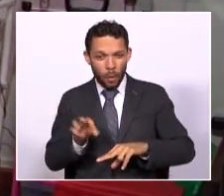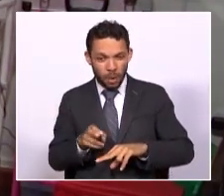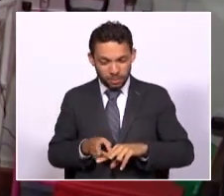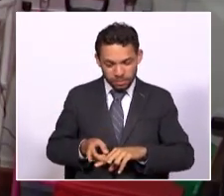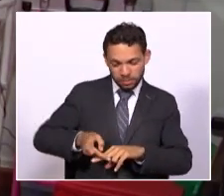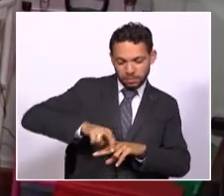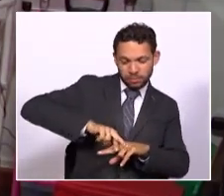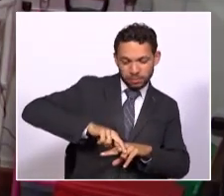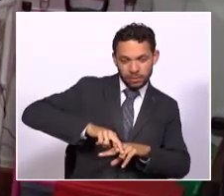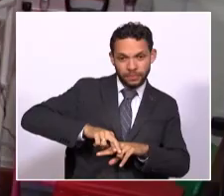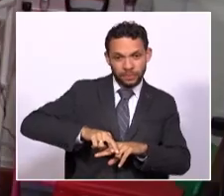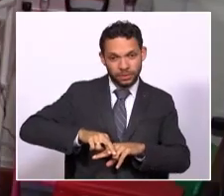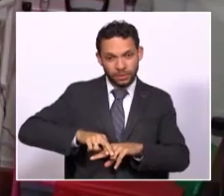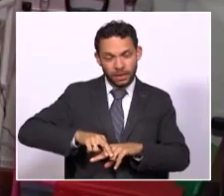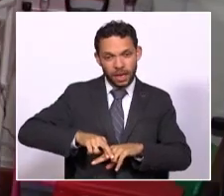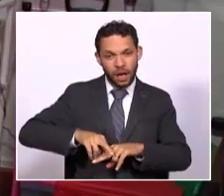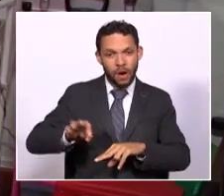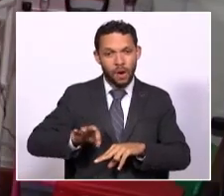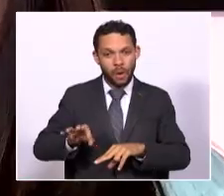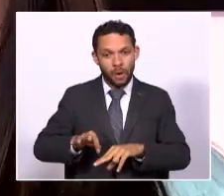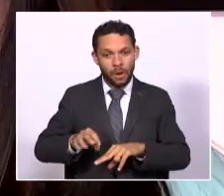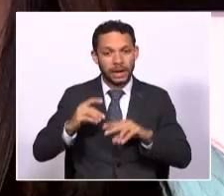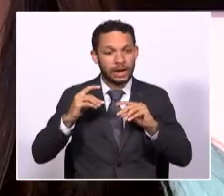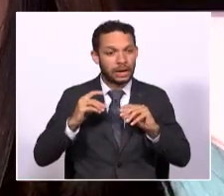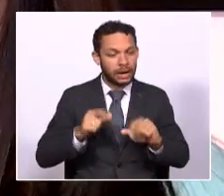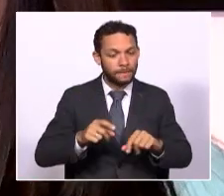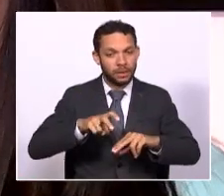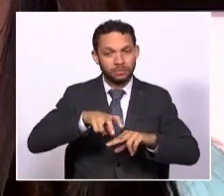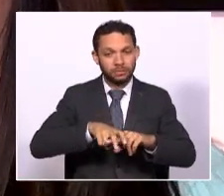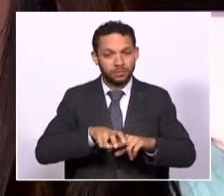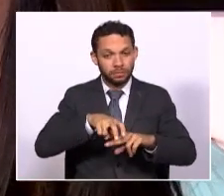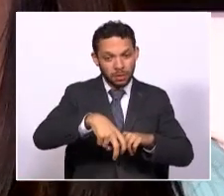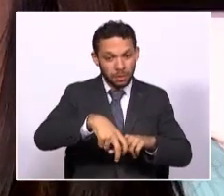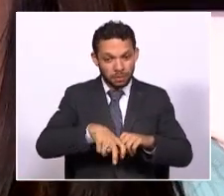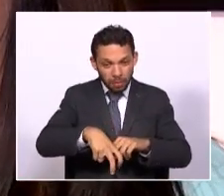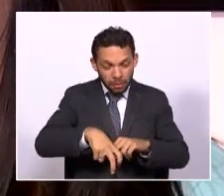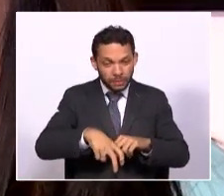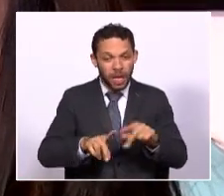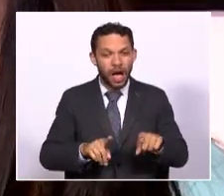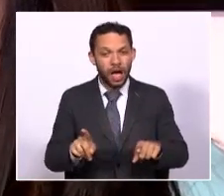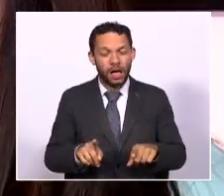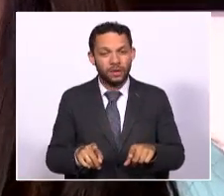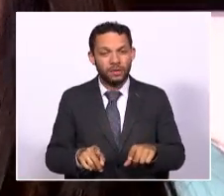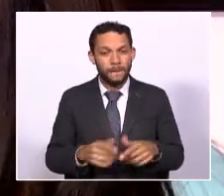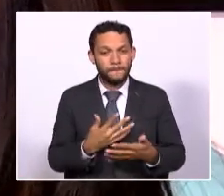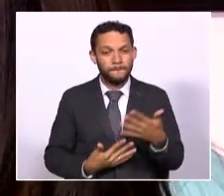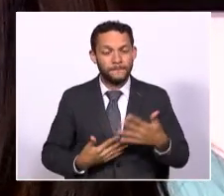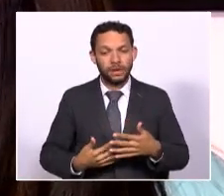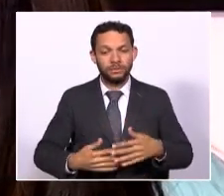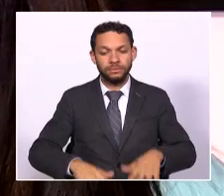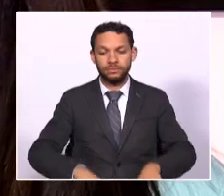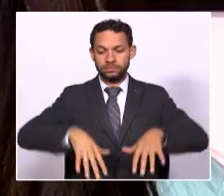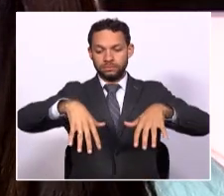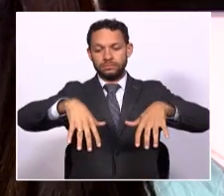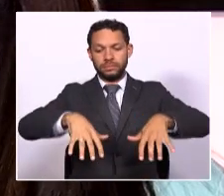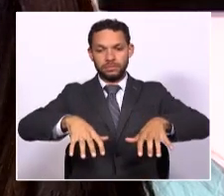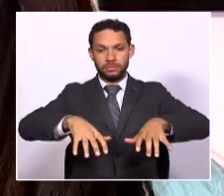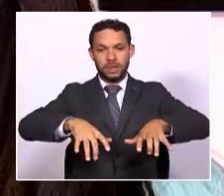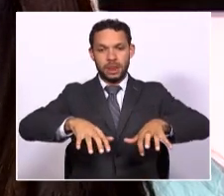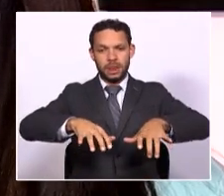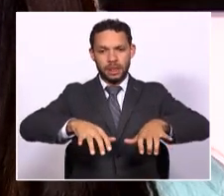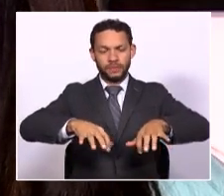mayoría de los colombianos pendientes de la carrera? Ella tiene buena postura de sus manos en el